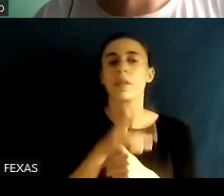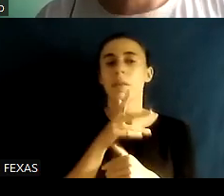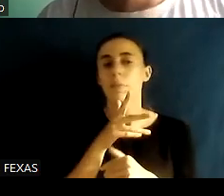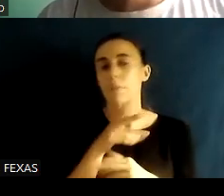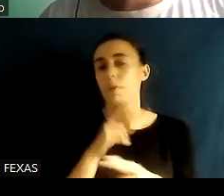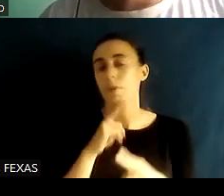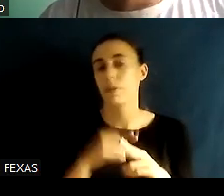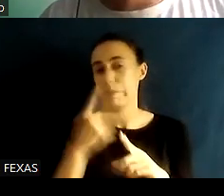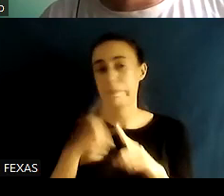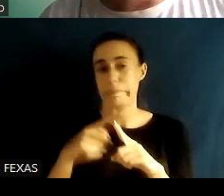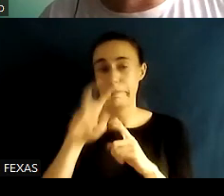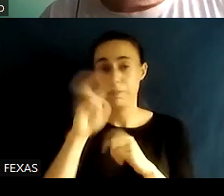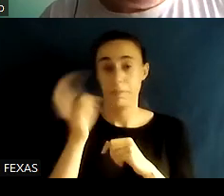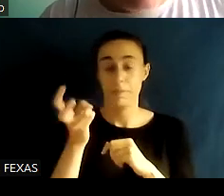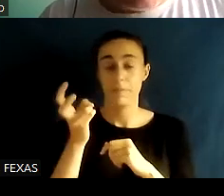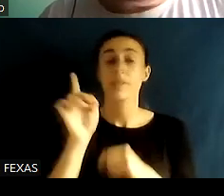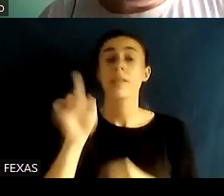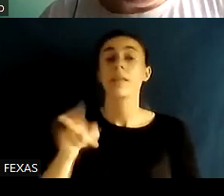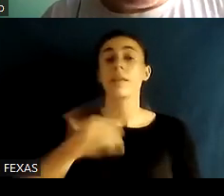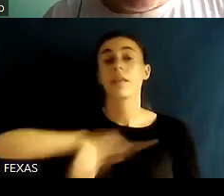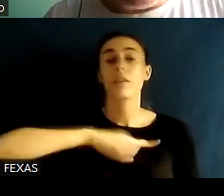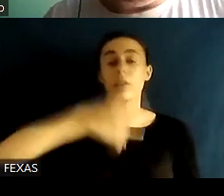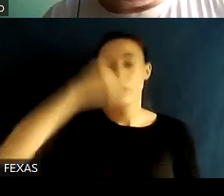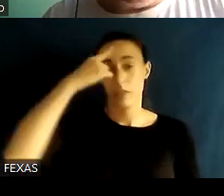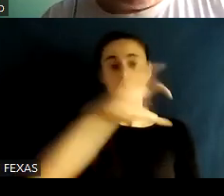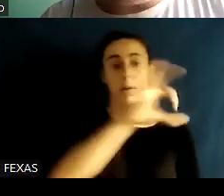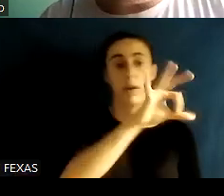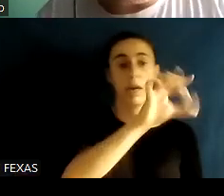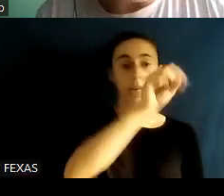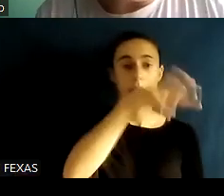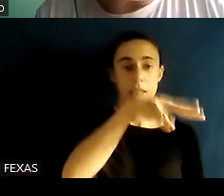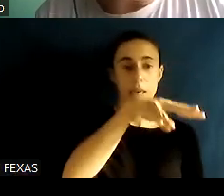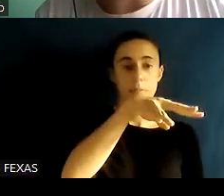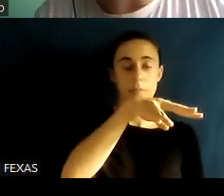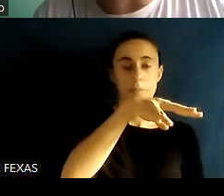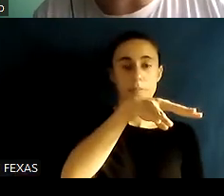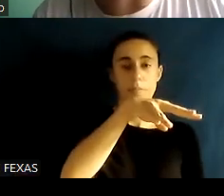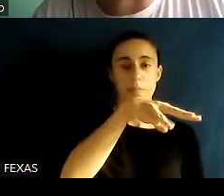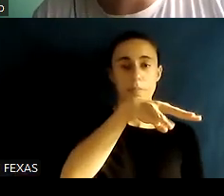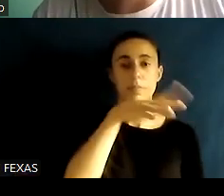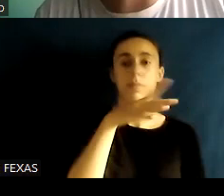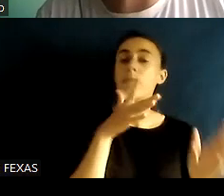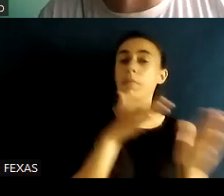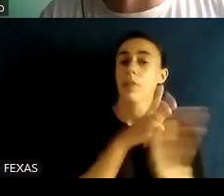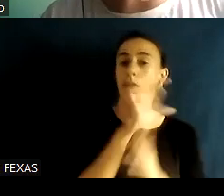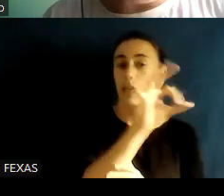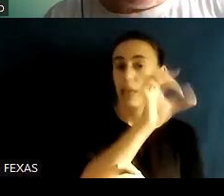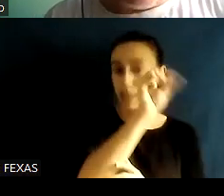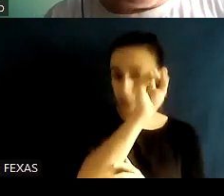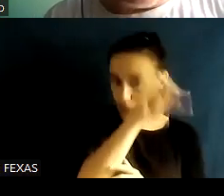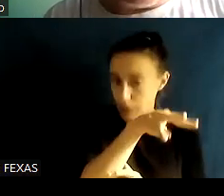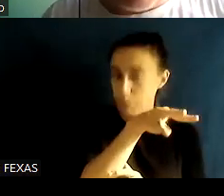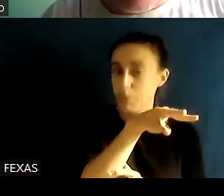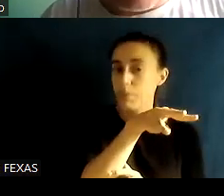ejemplo. Se sabe que el SAM, si se asocia la S-adenosilmetionina, si se asocia a